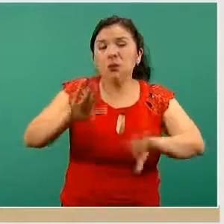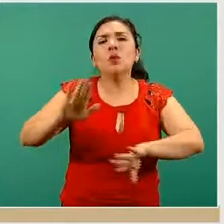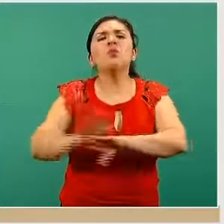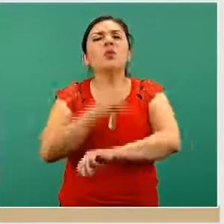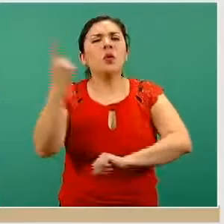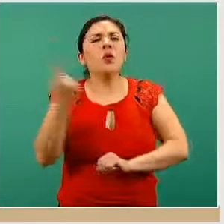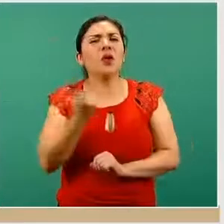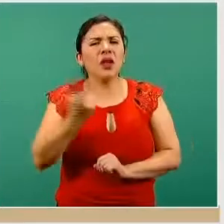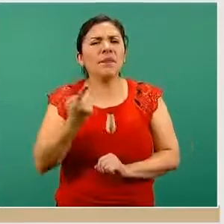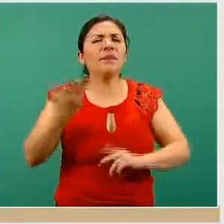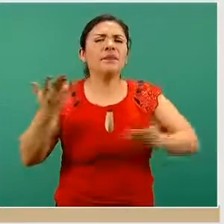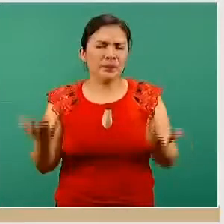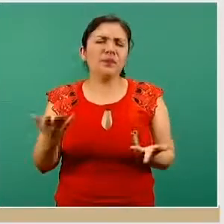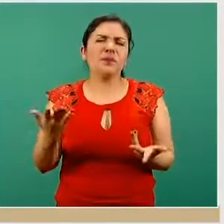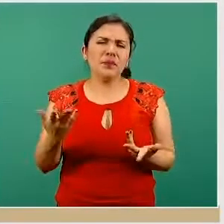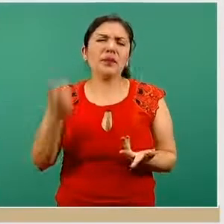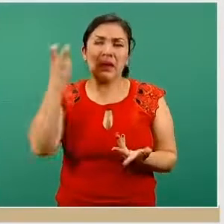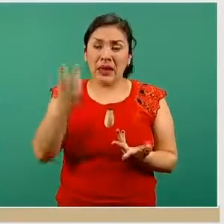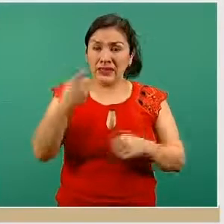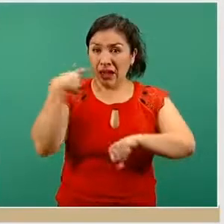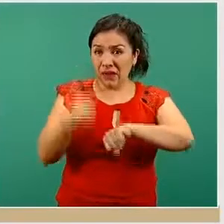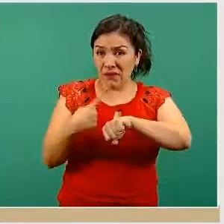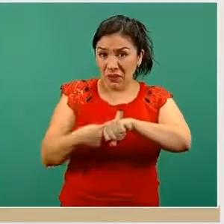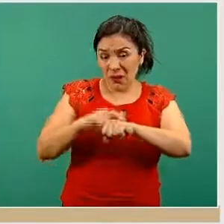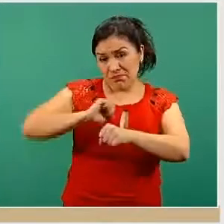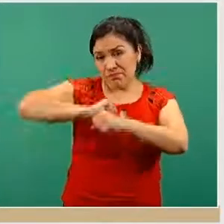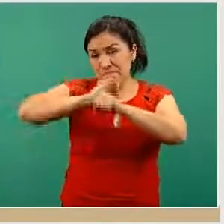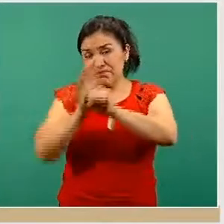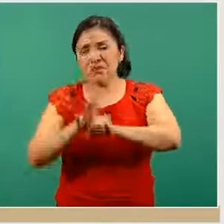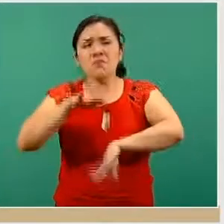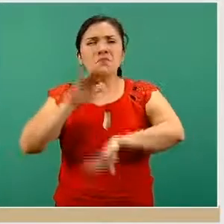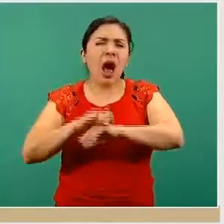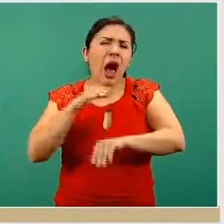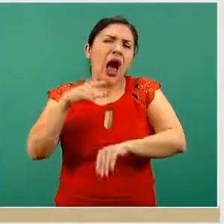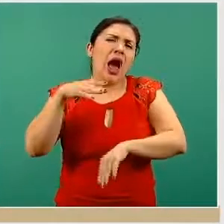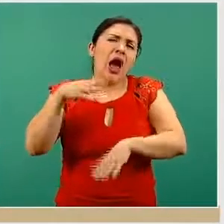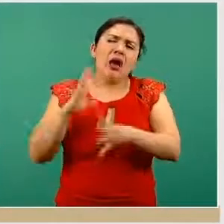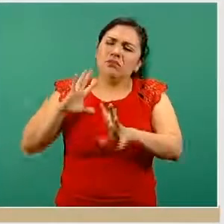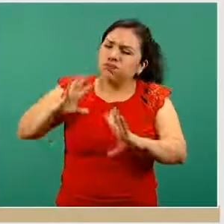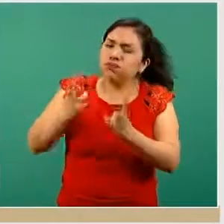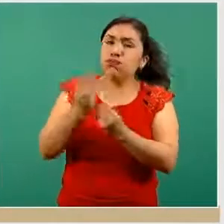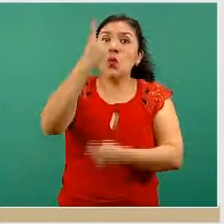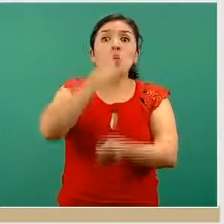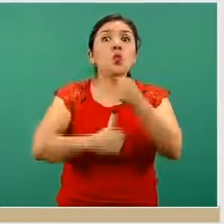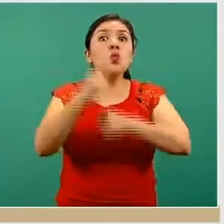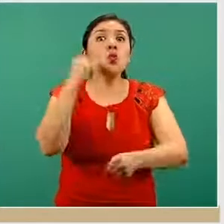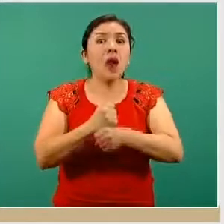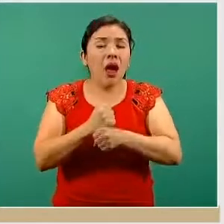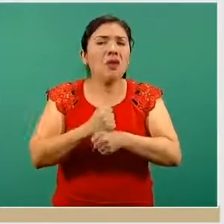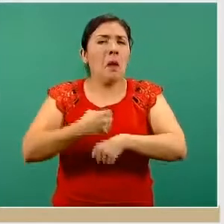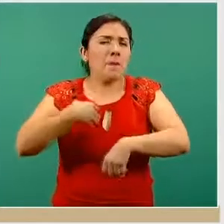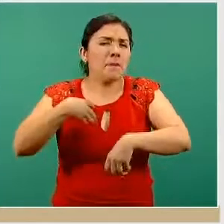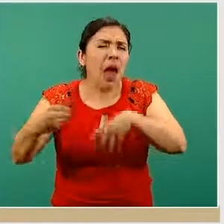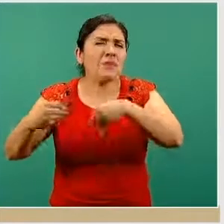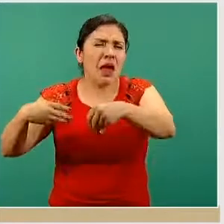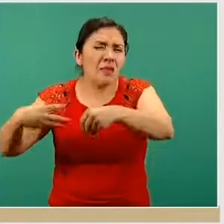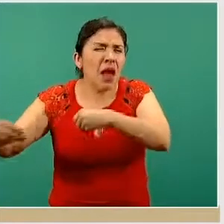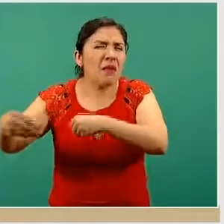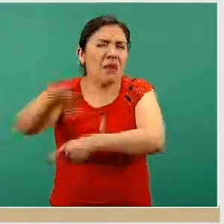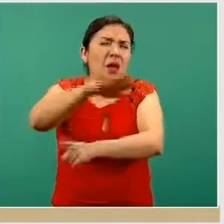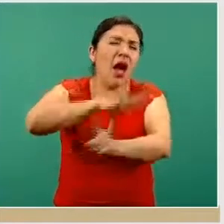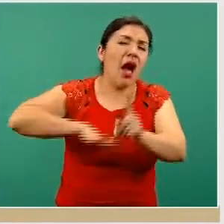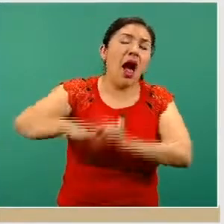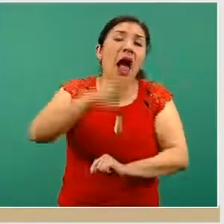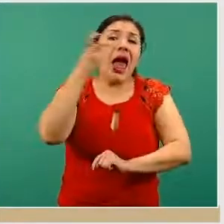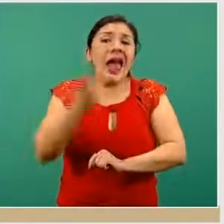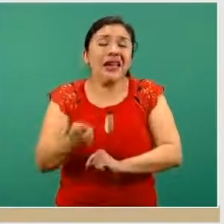dado que esta pandemia pues, nos ha venido afectando desde hace más de un año, y que obviamente